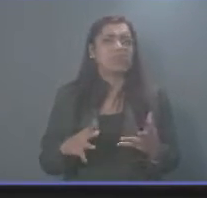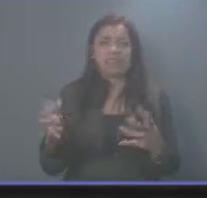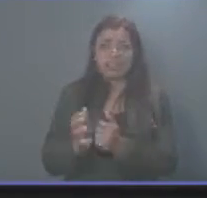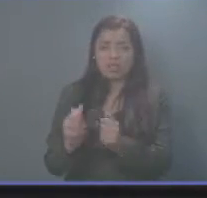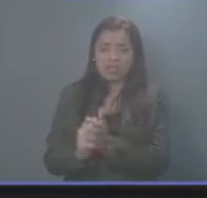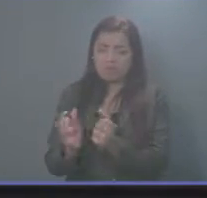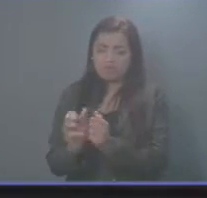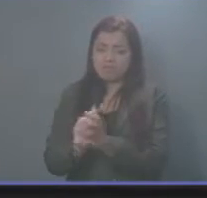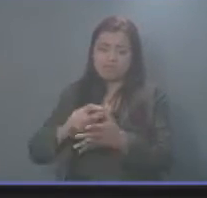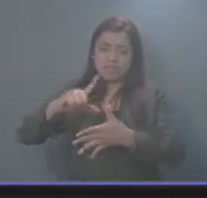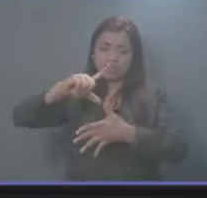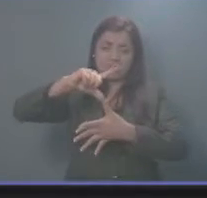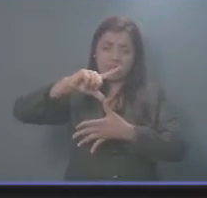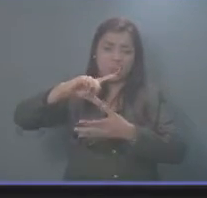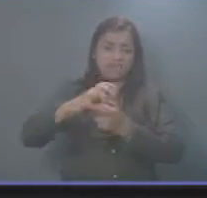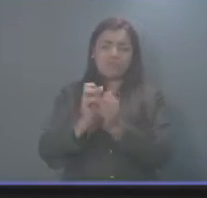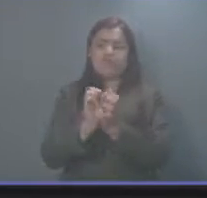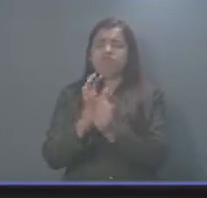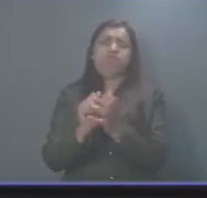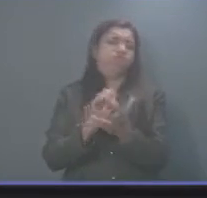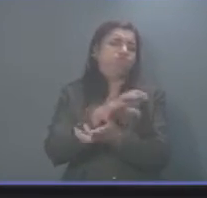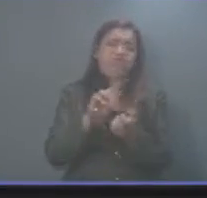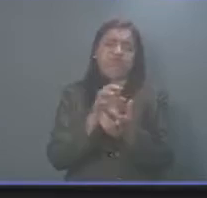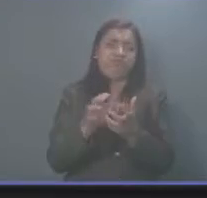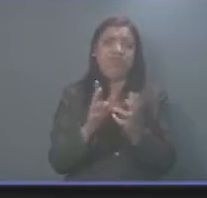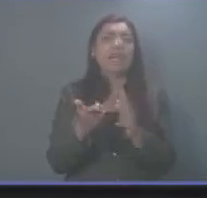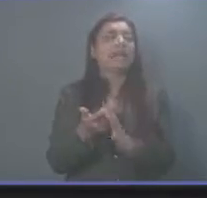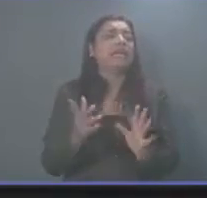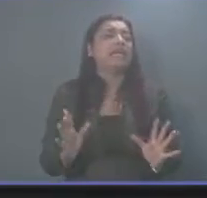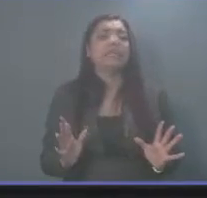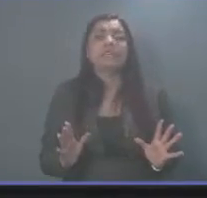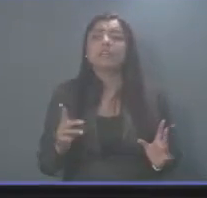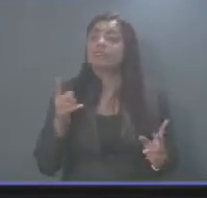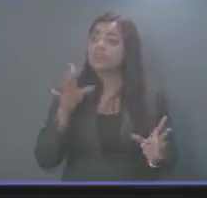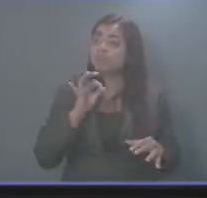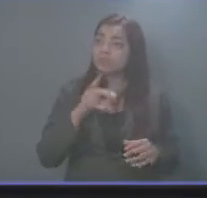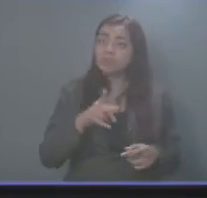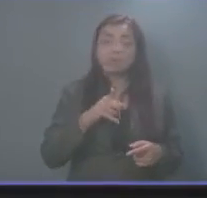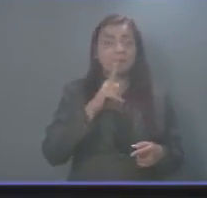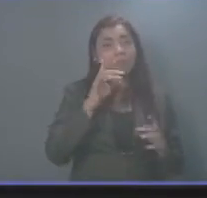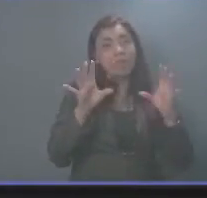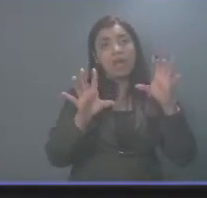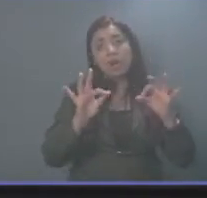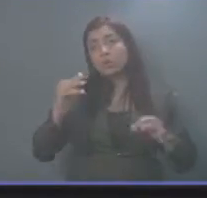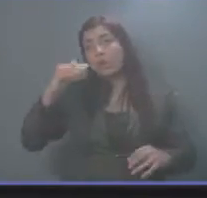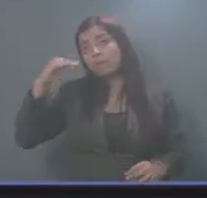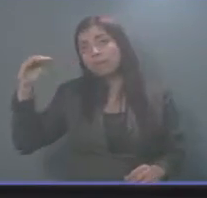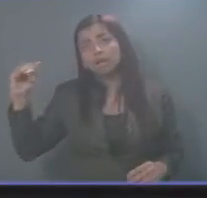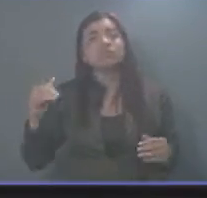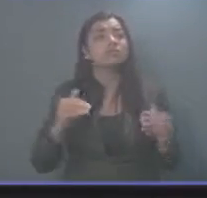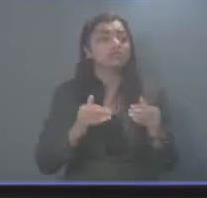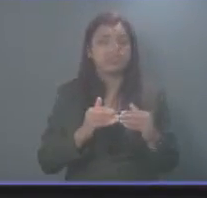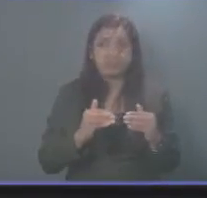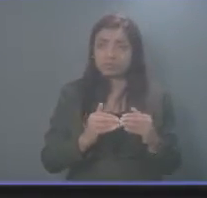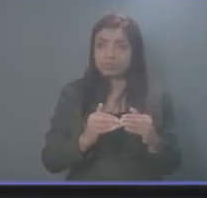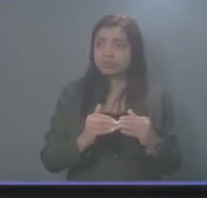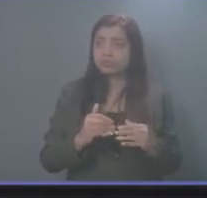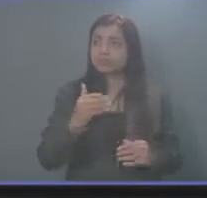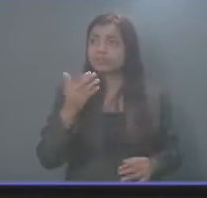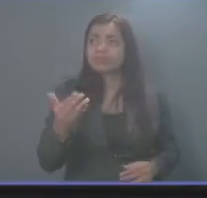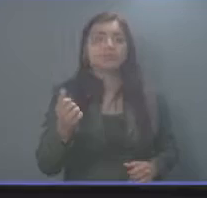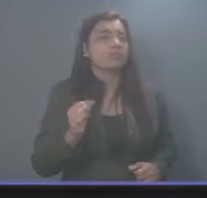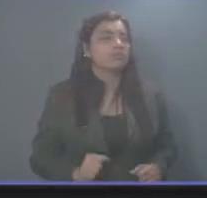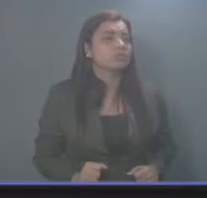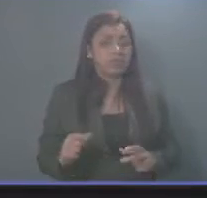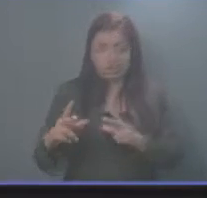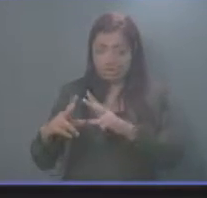convulsión en Latinoamérica. Con conveniencia solo se mencionan algunos países, pero también ha estado pasando